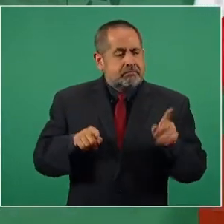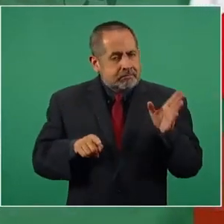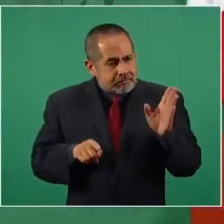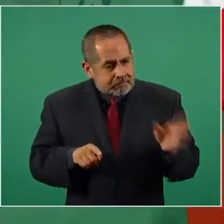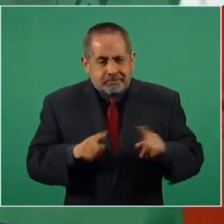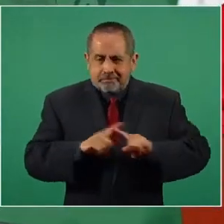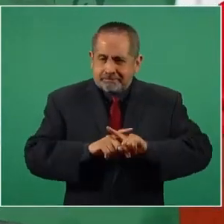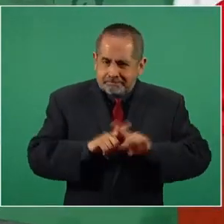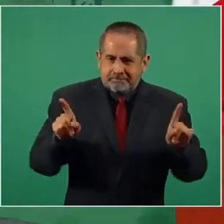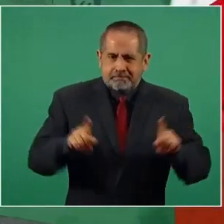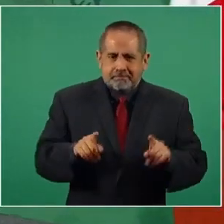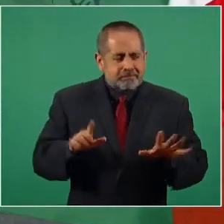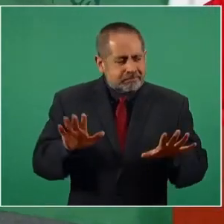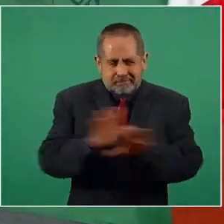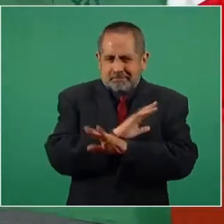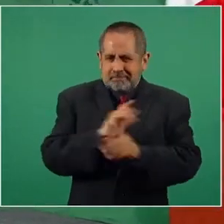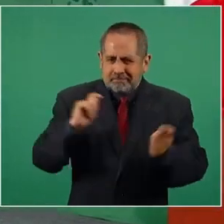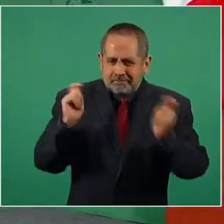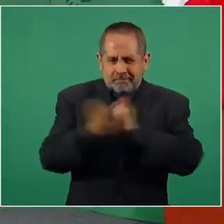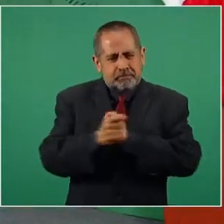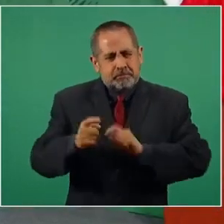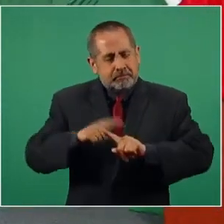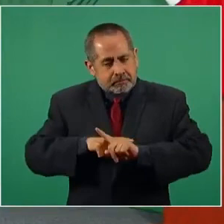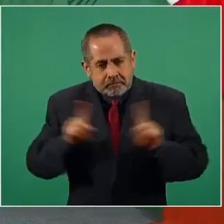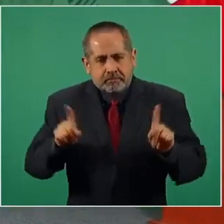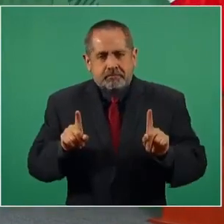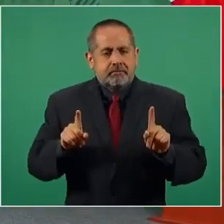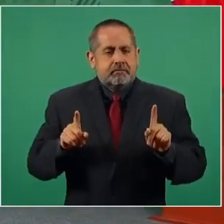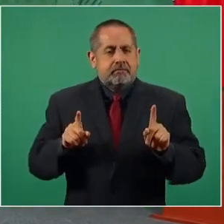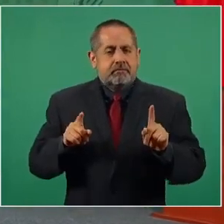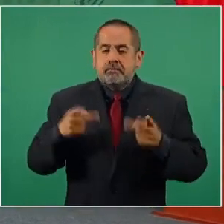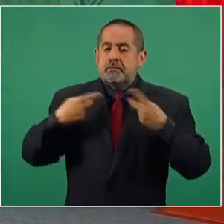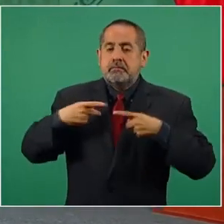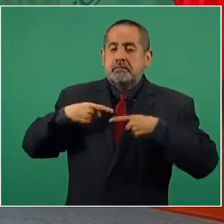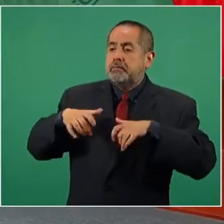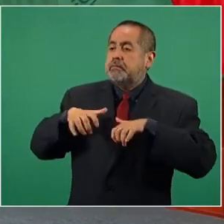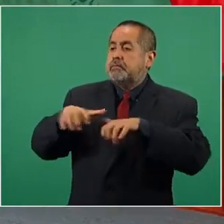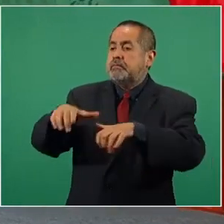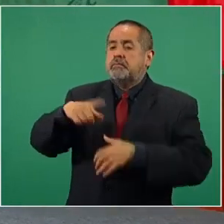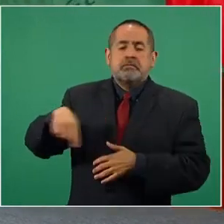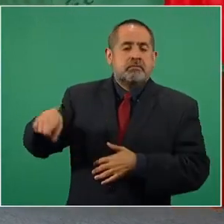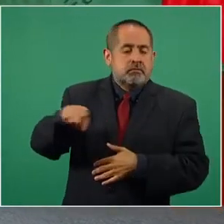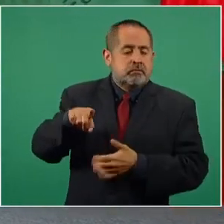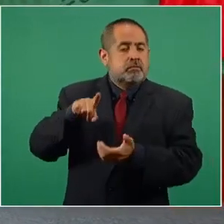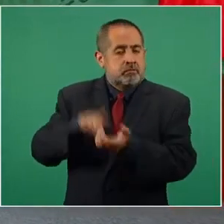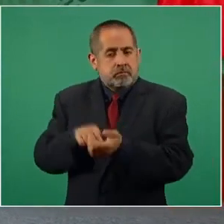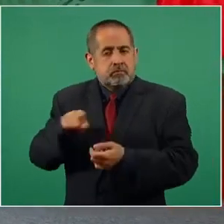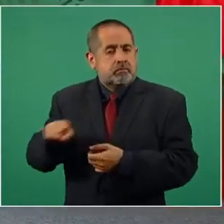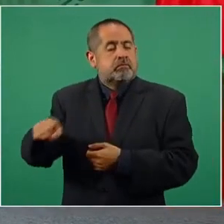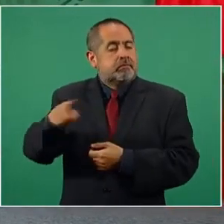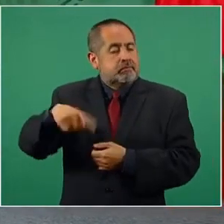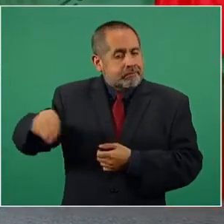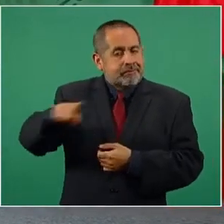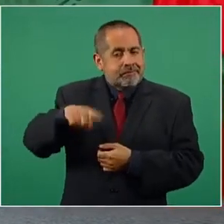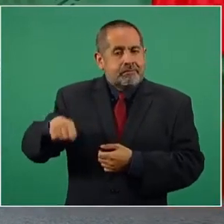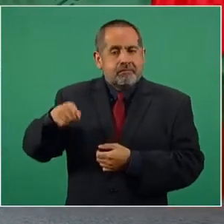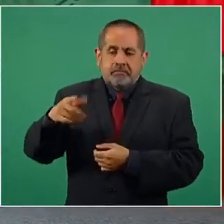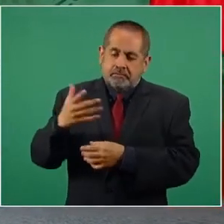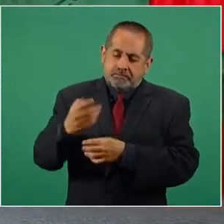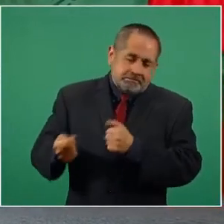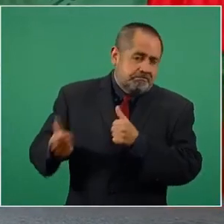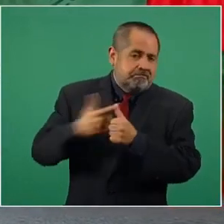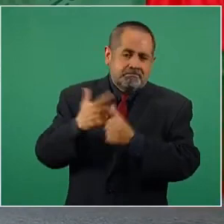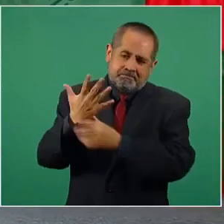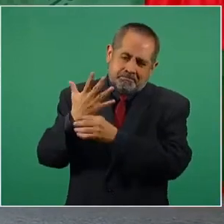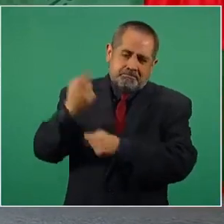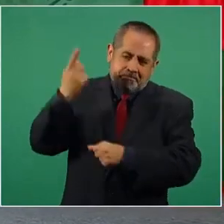que ya hay un cambio y que el pueblo es ahora el actor